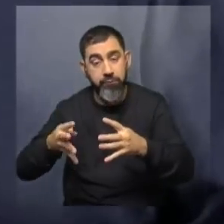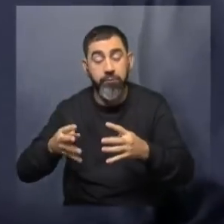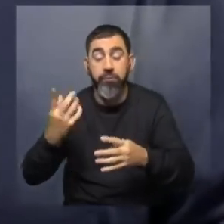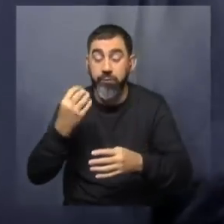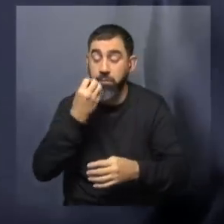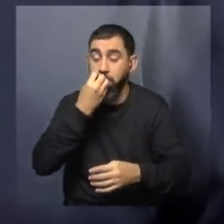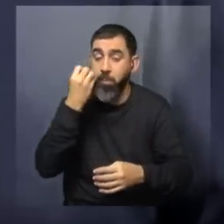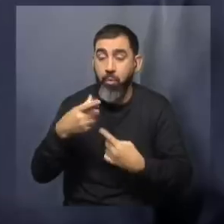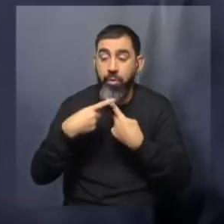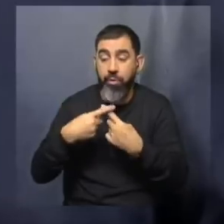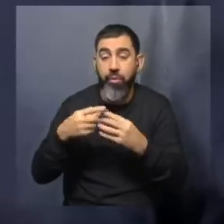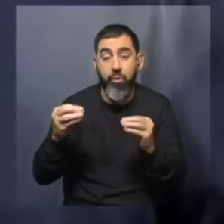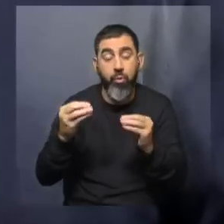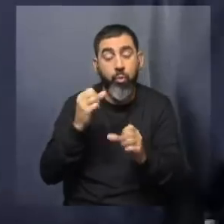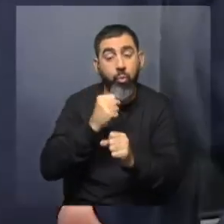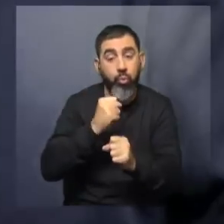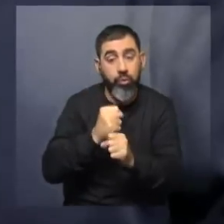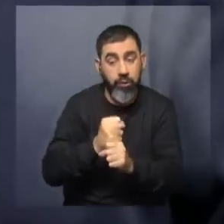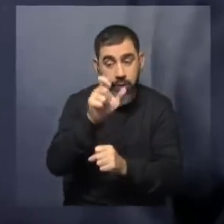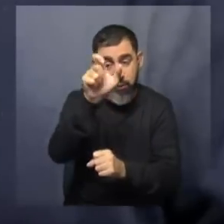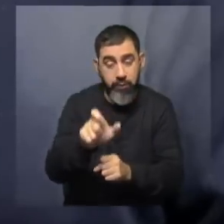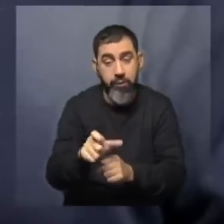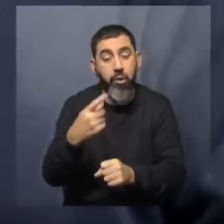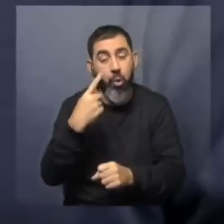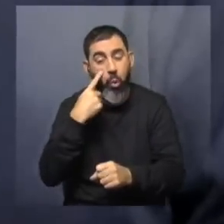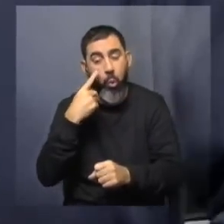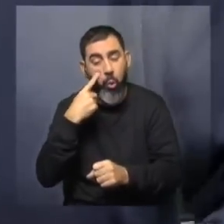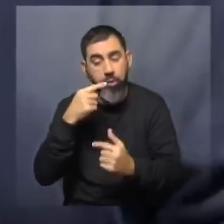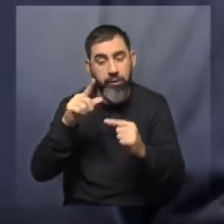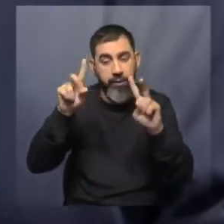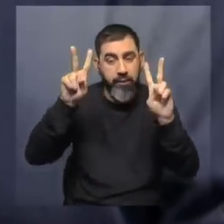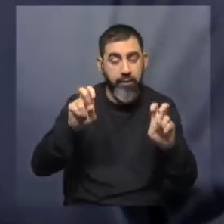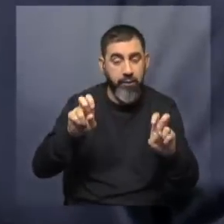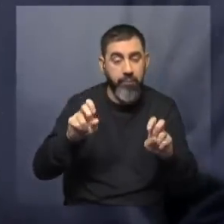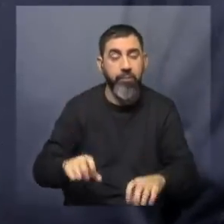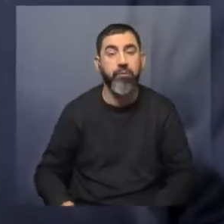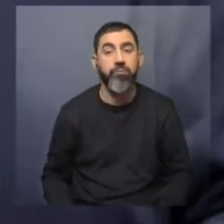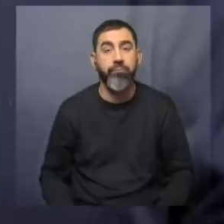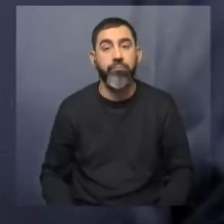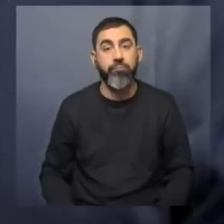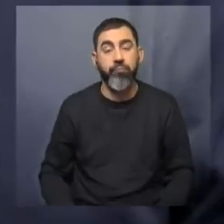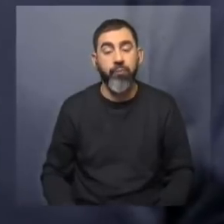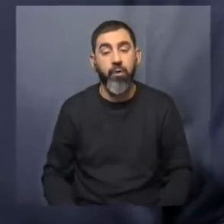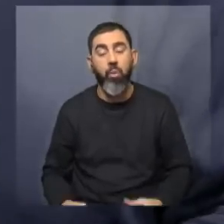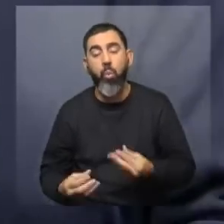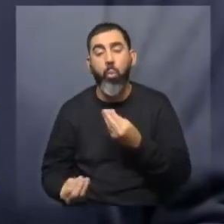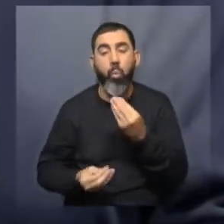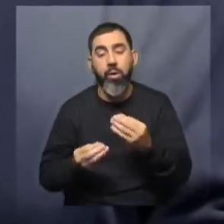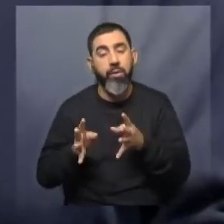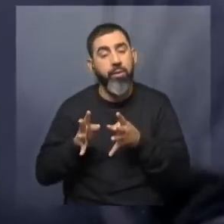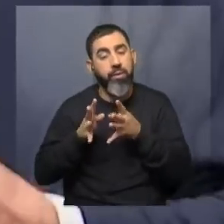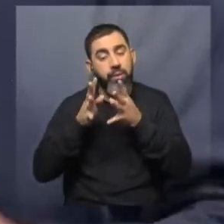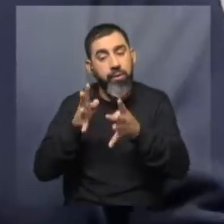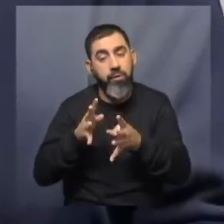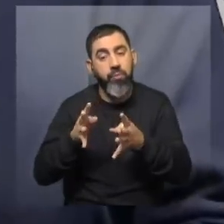cosa que discutir con los trabajadores que están en la primera línea de fuego que están en la trinchera discutir Cuáles son los desafíos